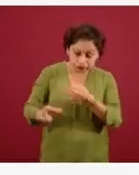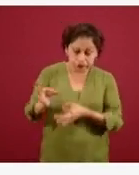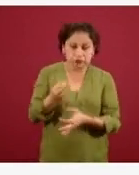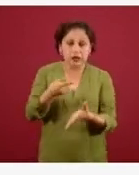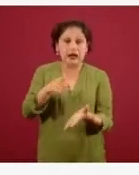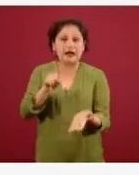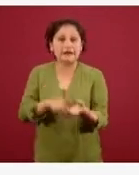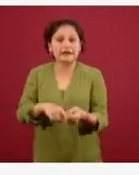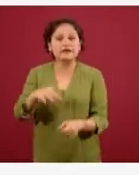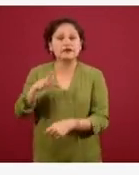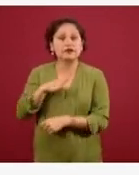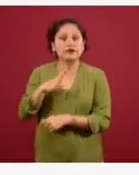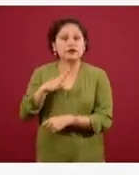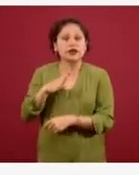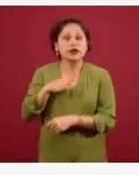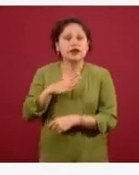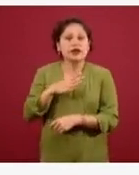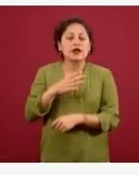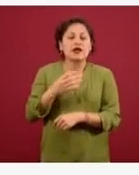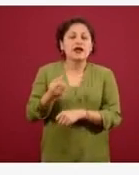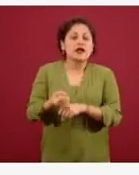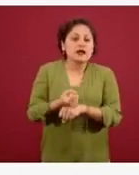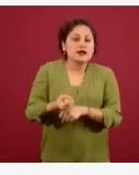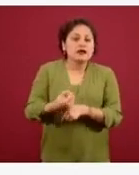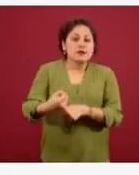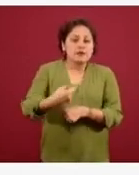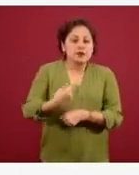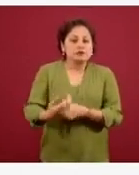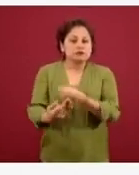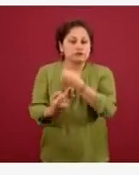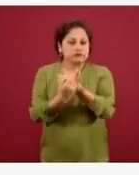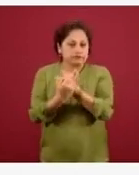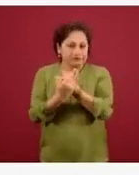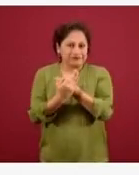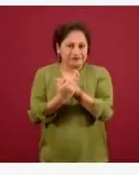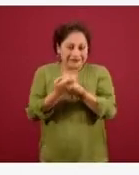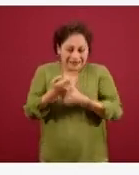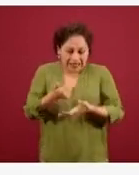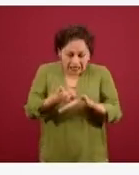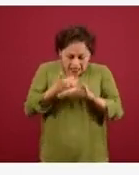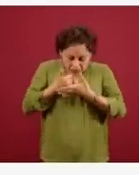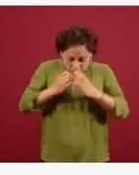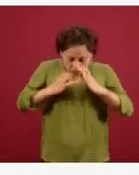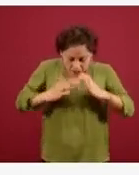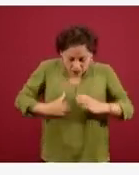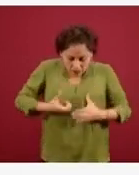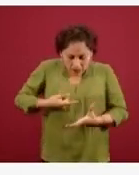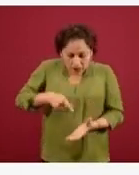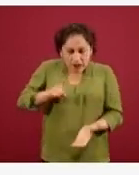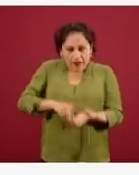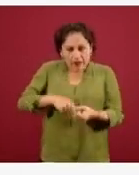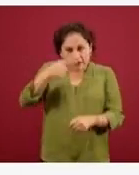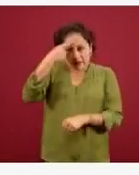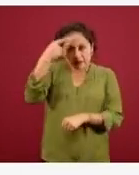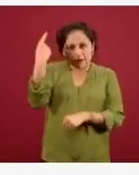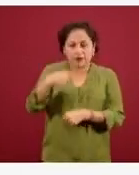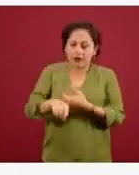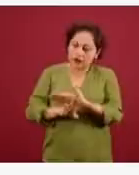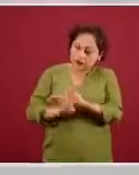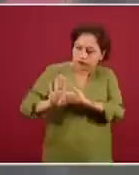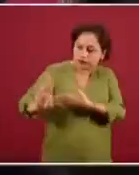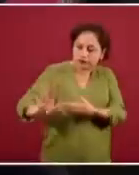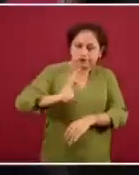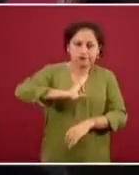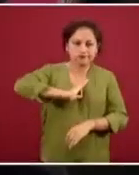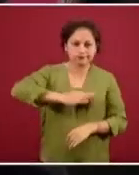los anticuerpos son proteínas que pueden ayudar a combatir infecciones. ¿Cuándo se producen esos anticuerpos?